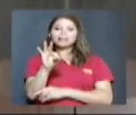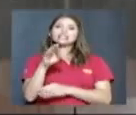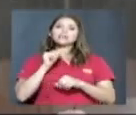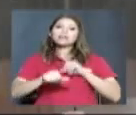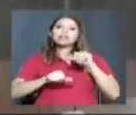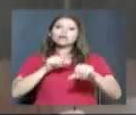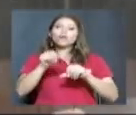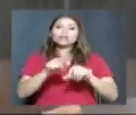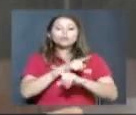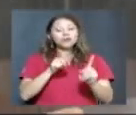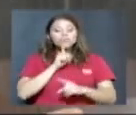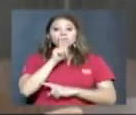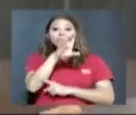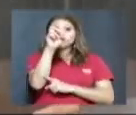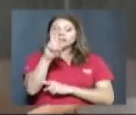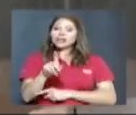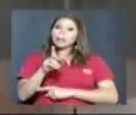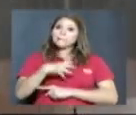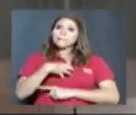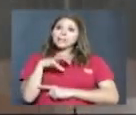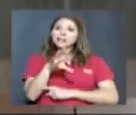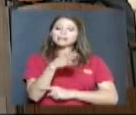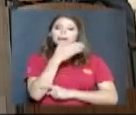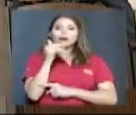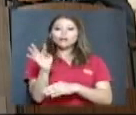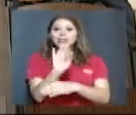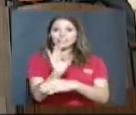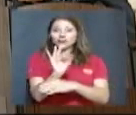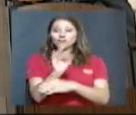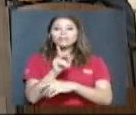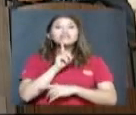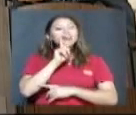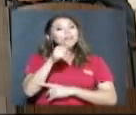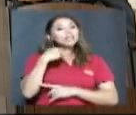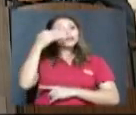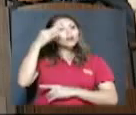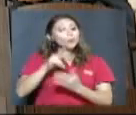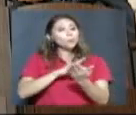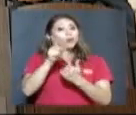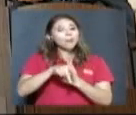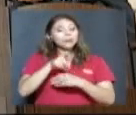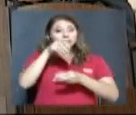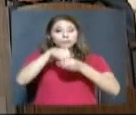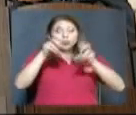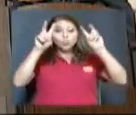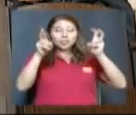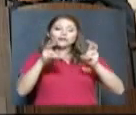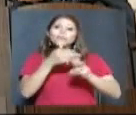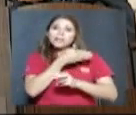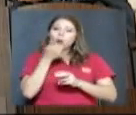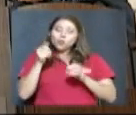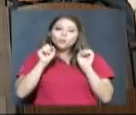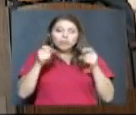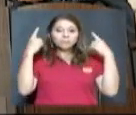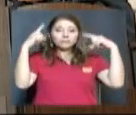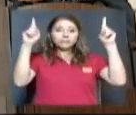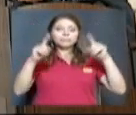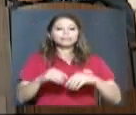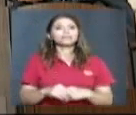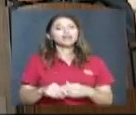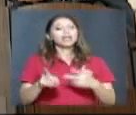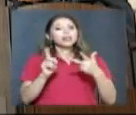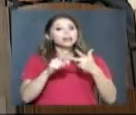Yo creo que de veras, si la analizamos con cuidado, los contenidos podrían ser mucho mejor en este país. Y finalmente, yo creo que efectivamente